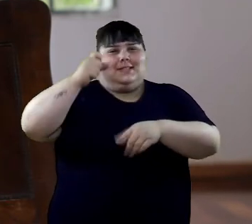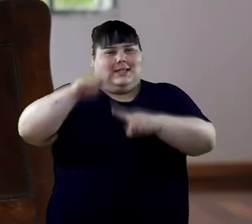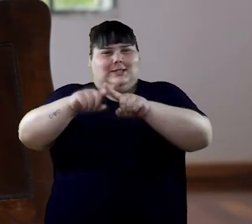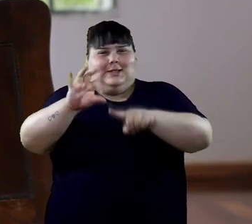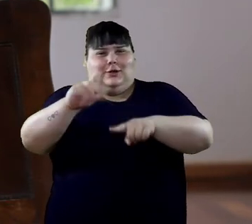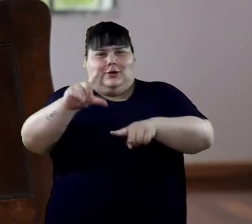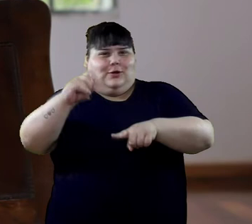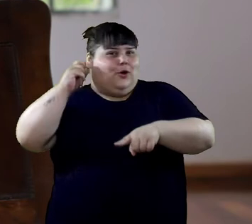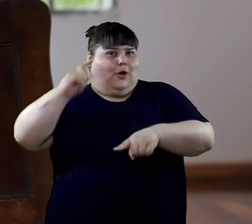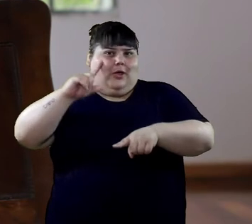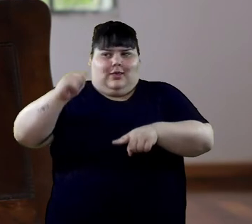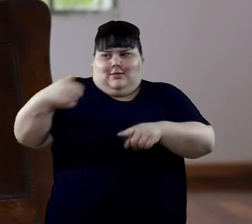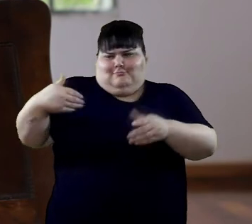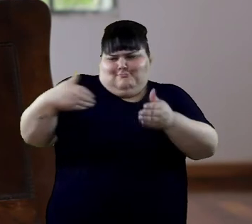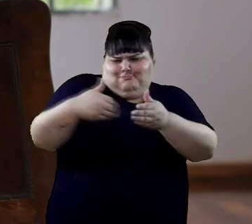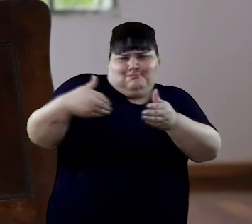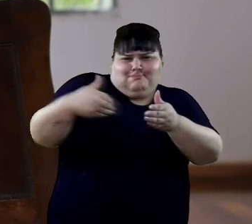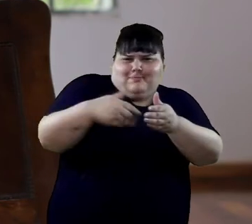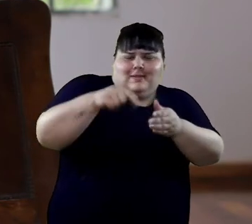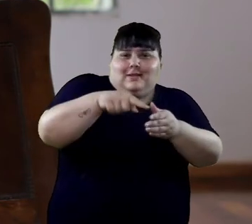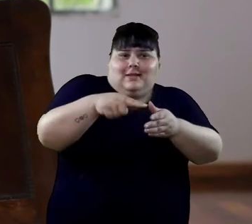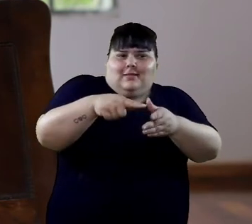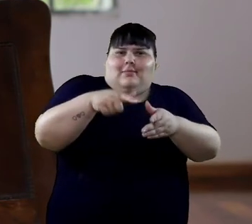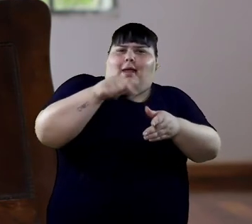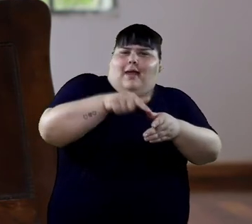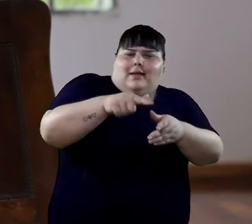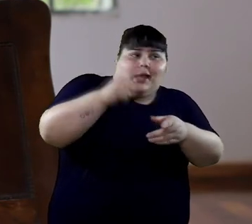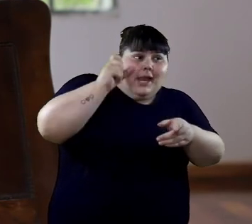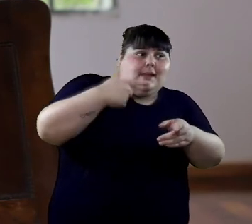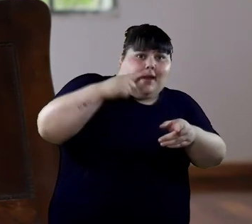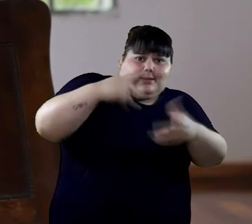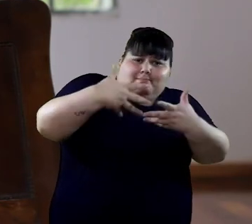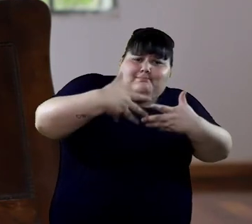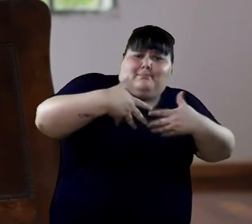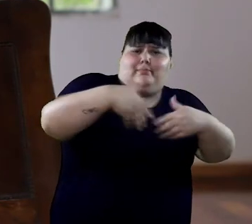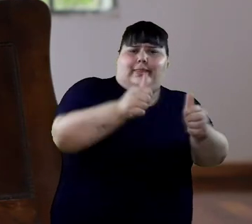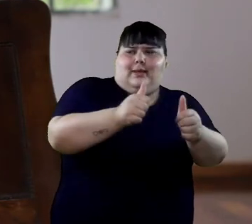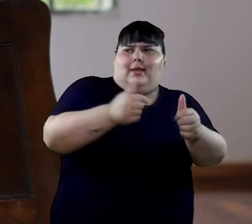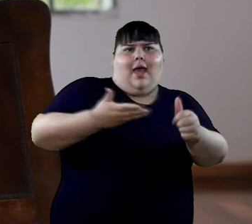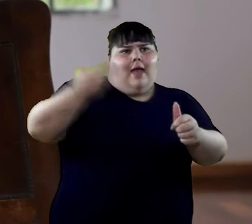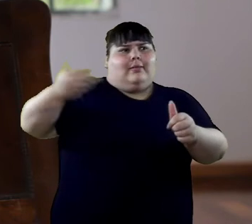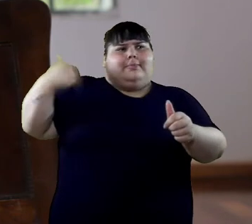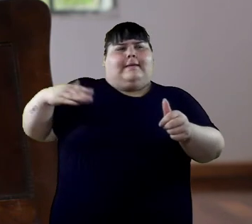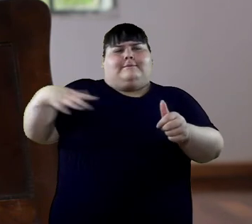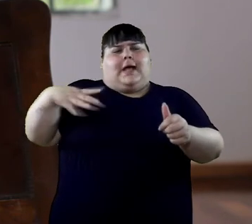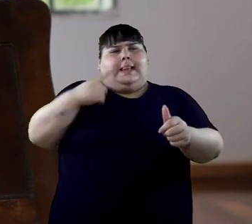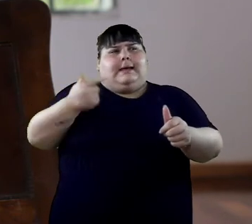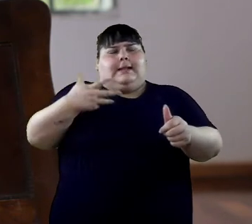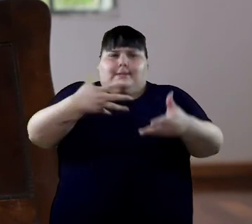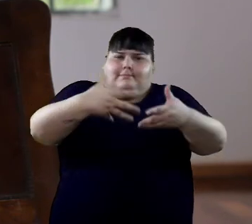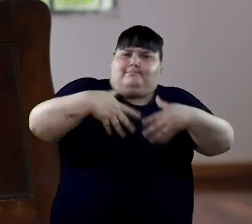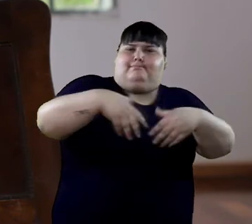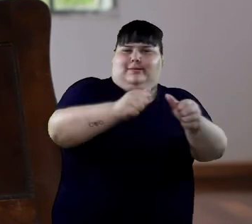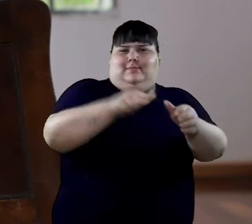sexología la próxima descubrir lo que me faltaba era